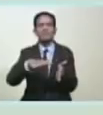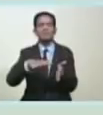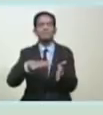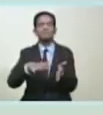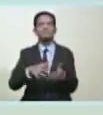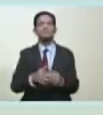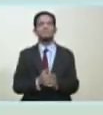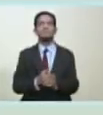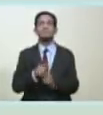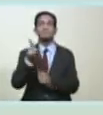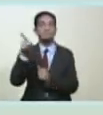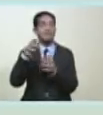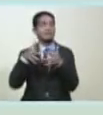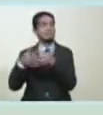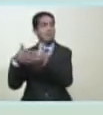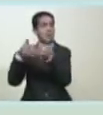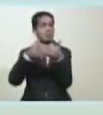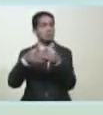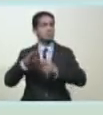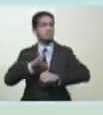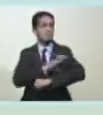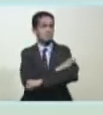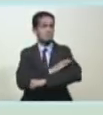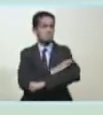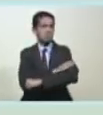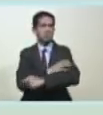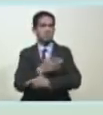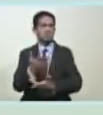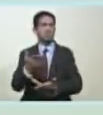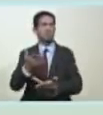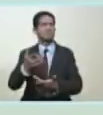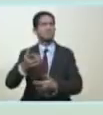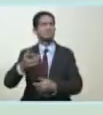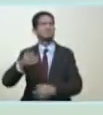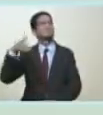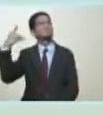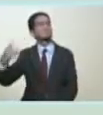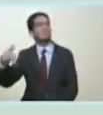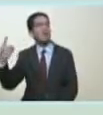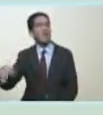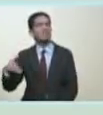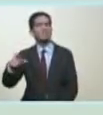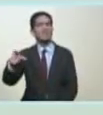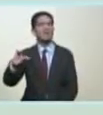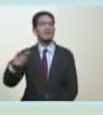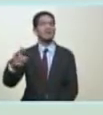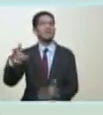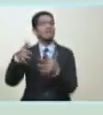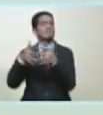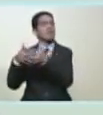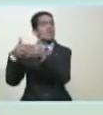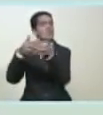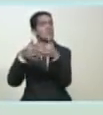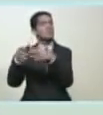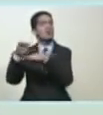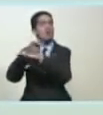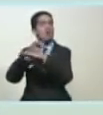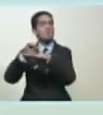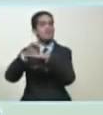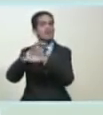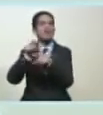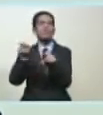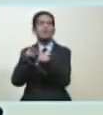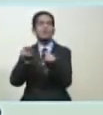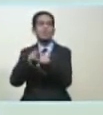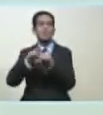el extremismo de derecha, por el fanatismo de derecha, si el imperio estadounidense gobernado por el Ku Klux